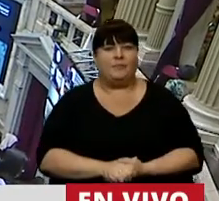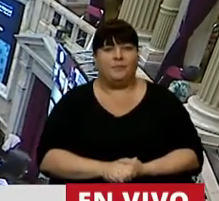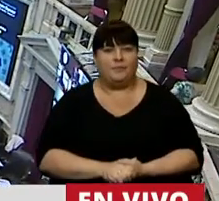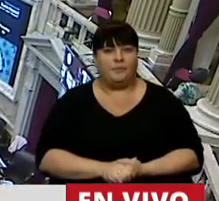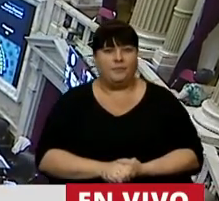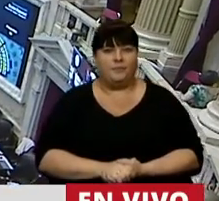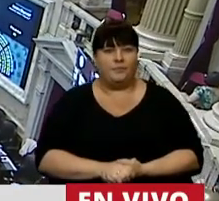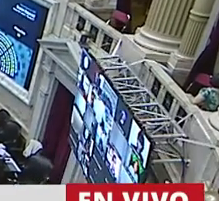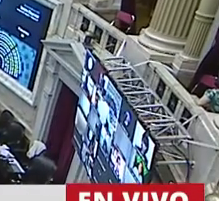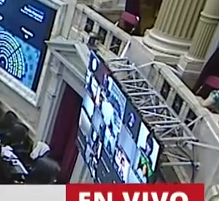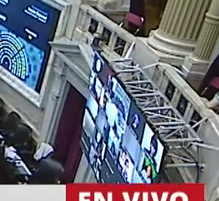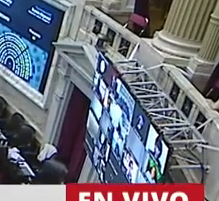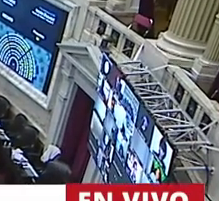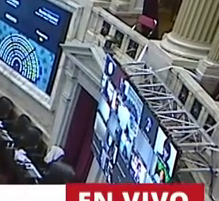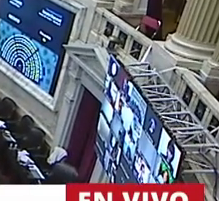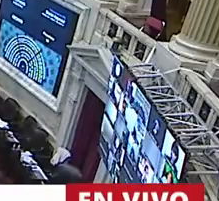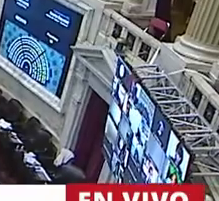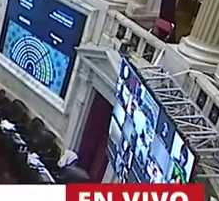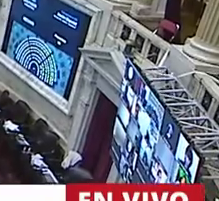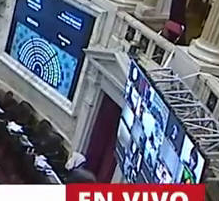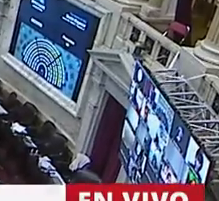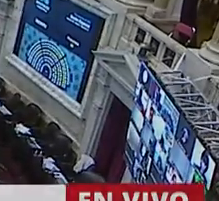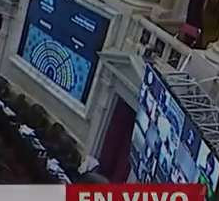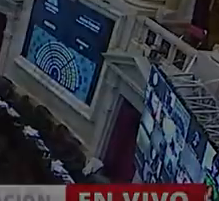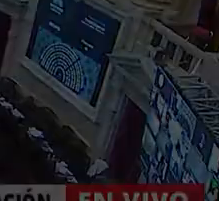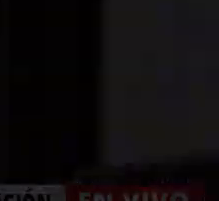Muchas gracias, diputada Dolores Martínez.